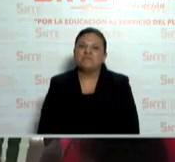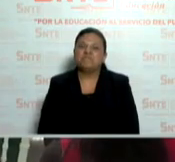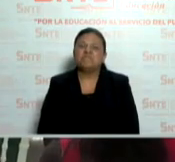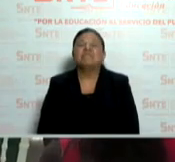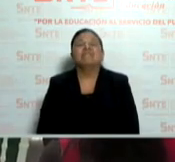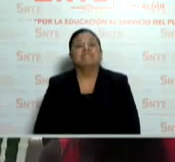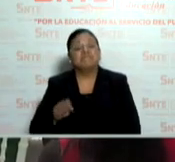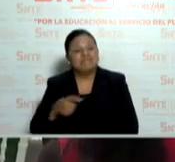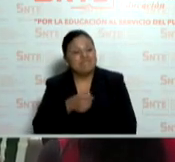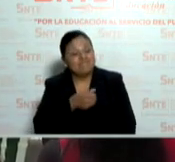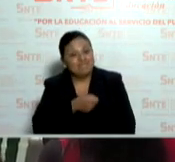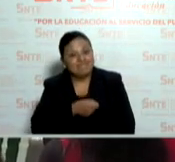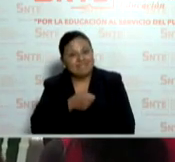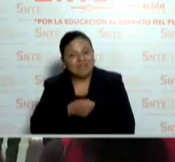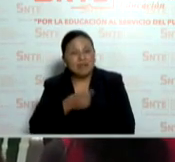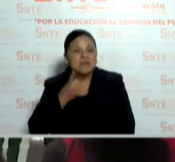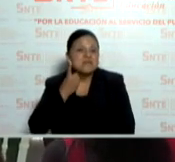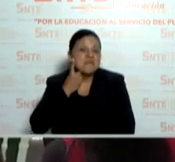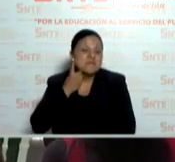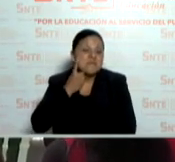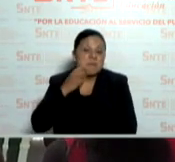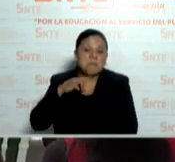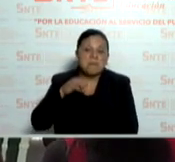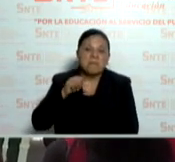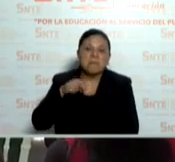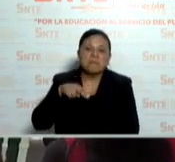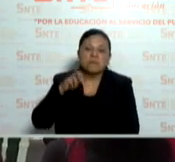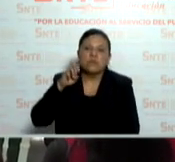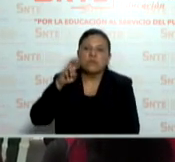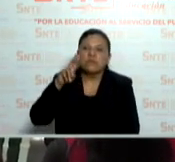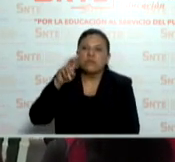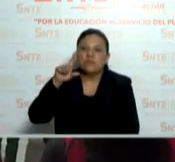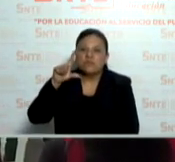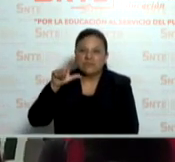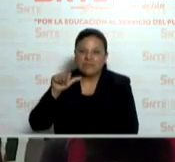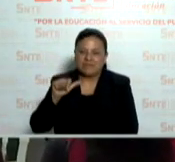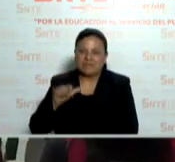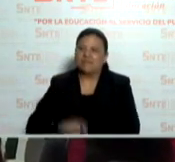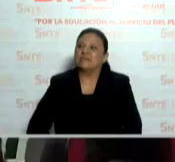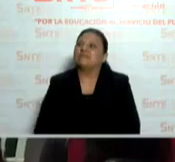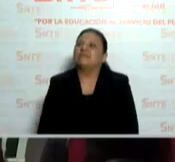Saludamos también la presencia del diputado Manuel Alejandro Robles Gómez.